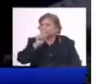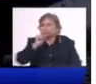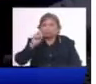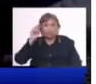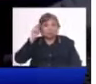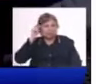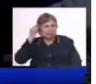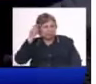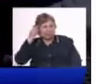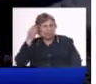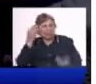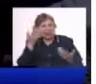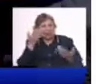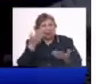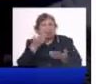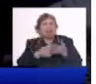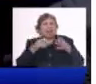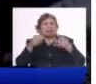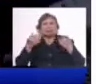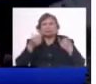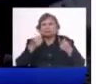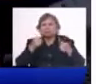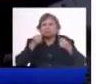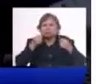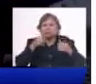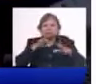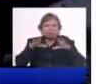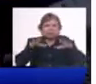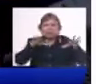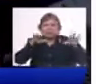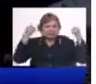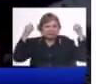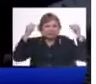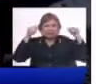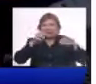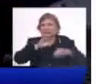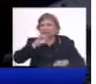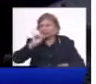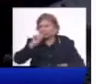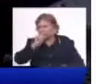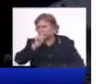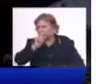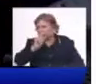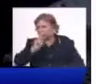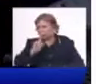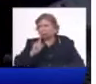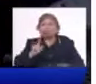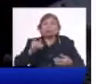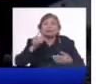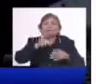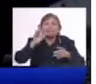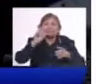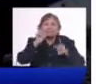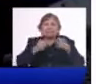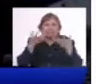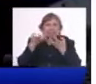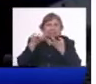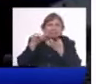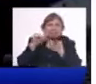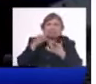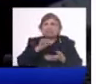interpretar las querencias de los amigos de la izquierda, ni siquiera las